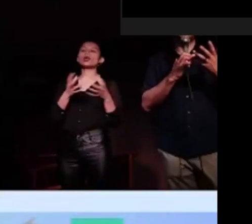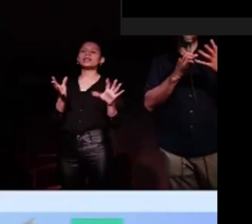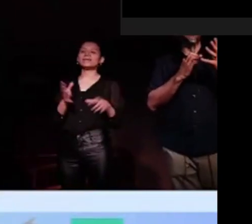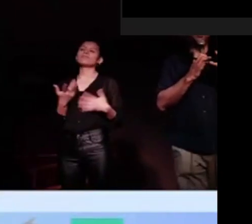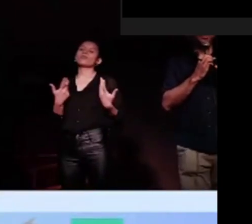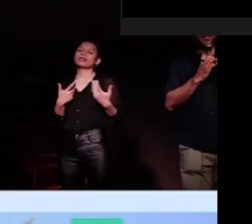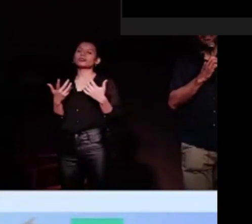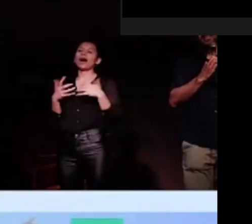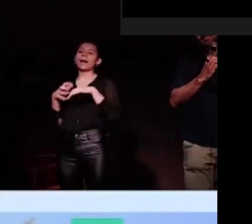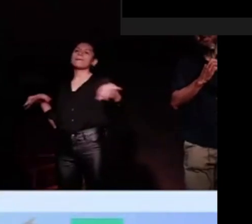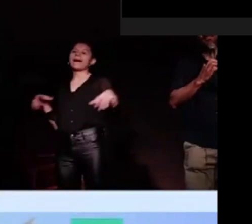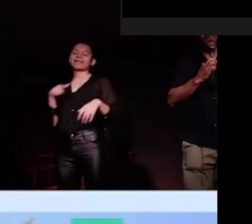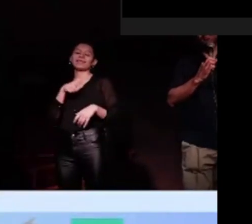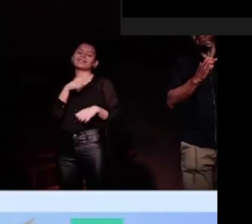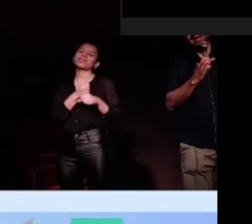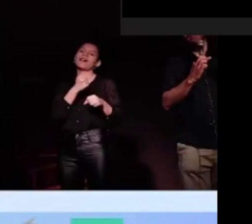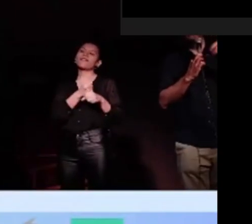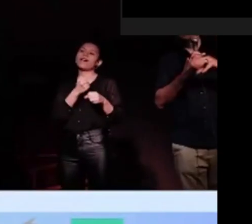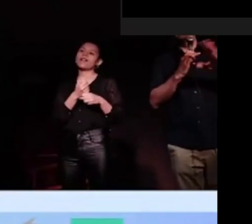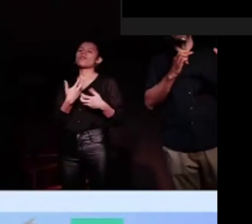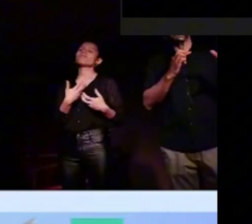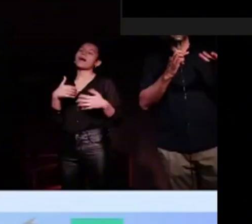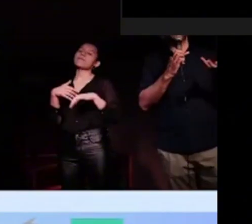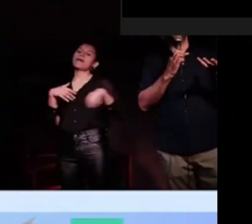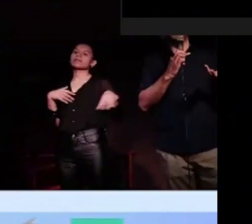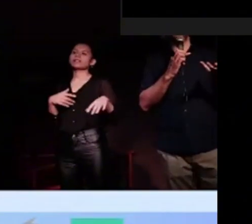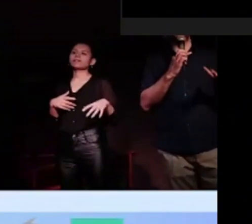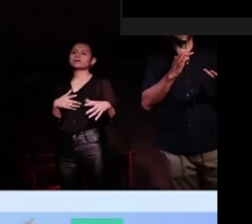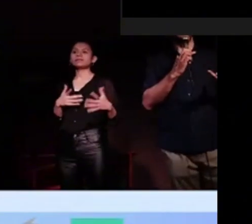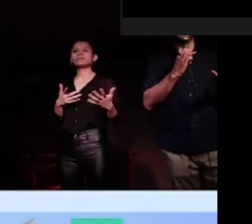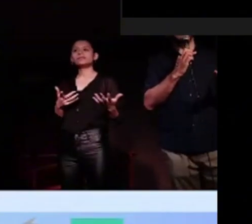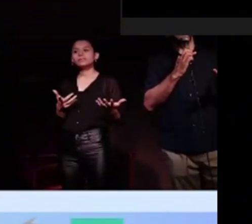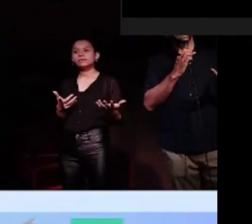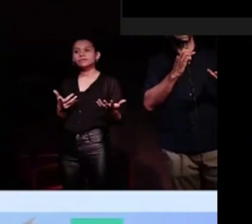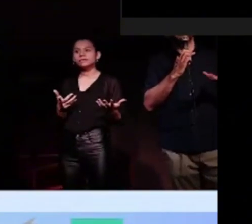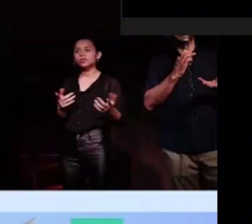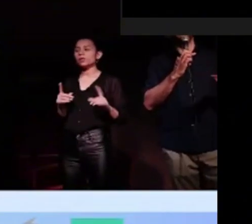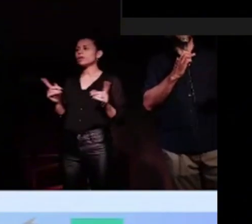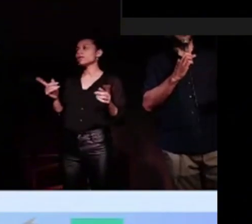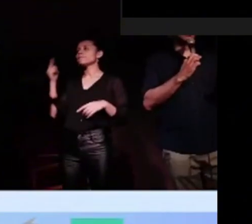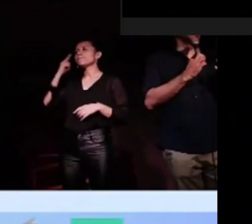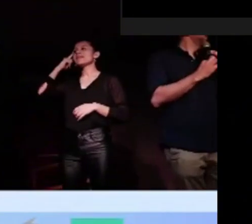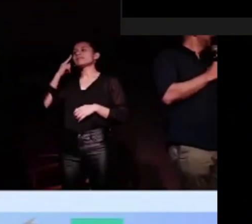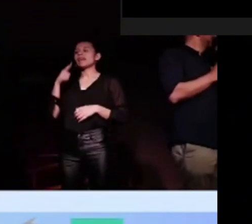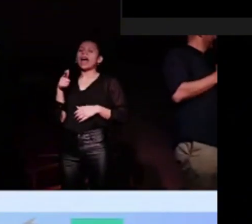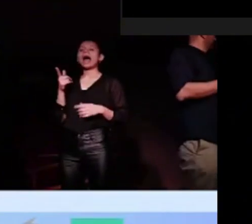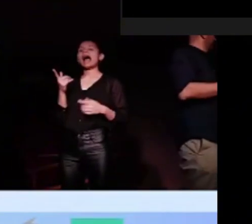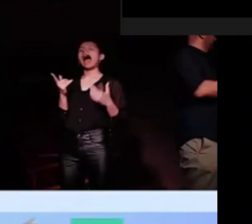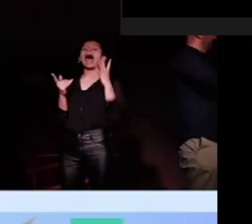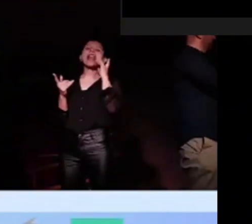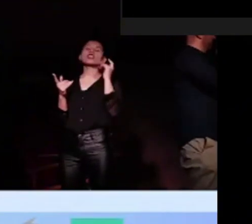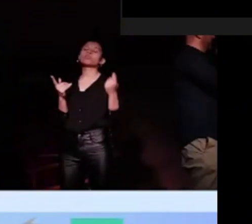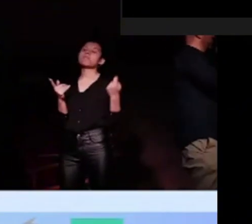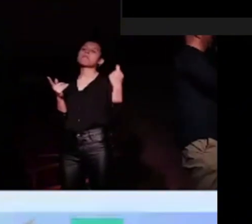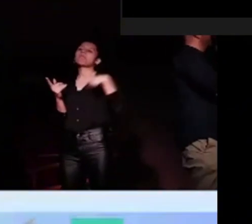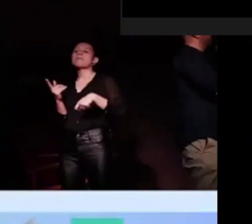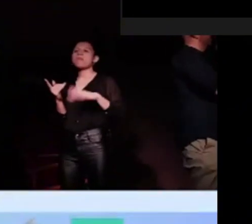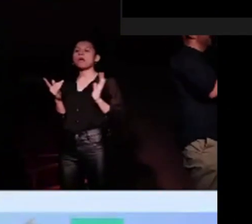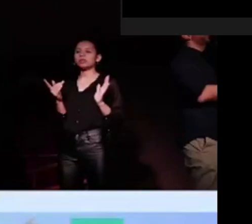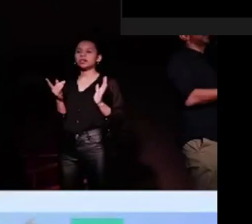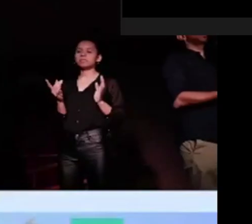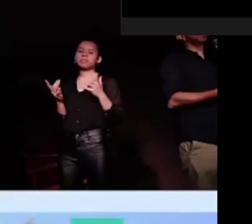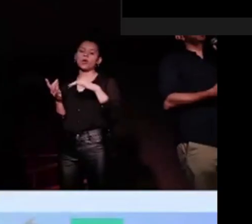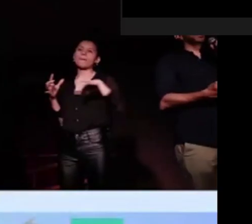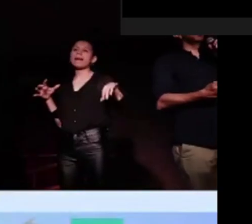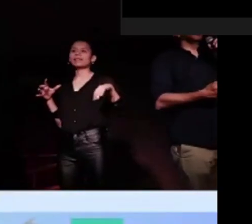la extensión es algo más que se agrega y no parte integral de la enseñanza, ¿no? Y esto era